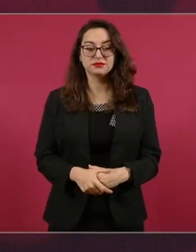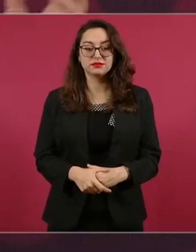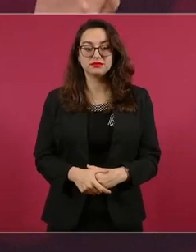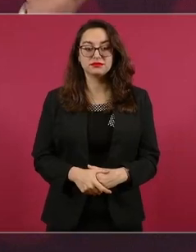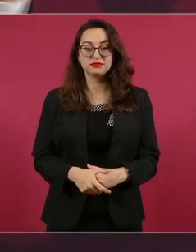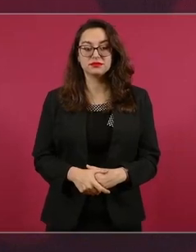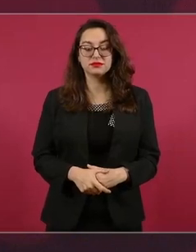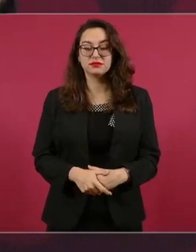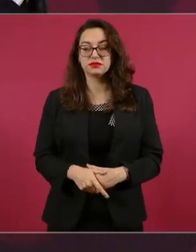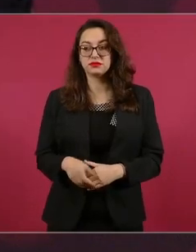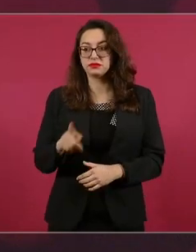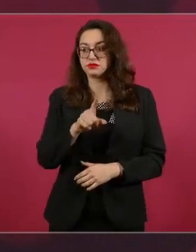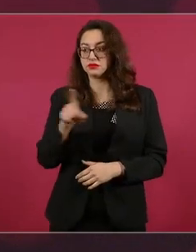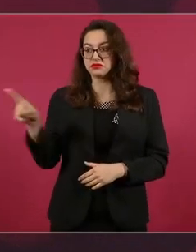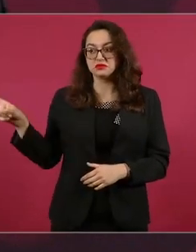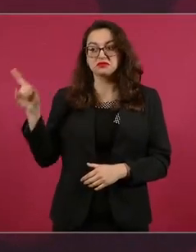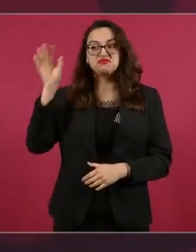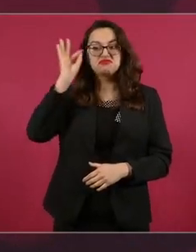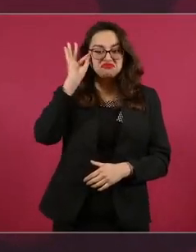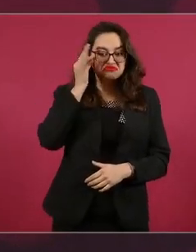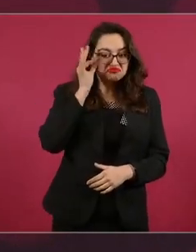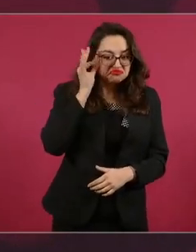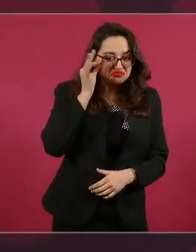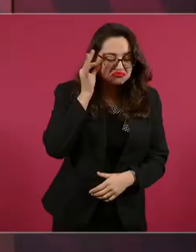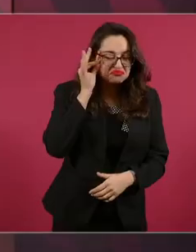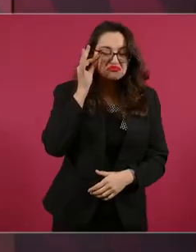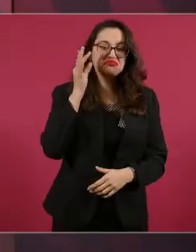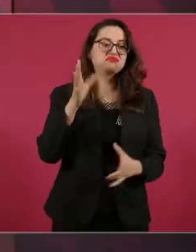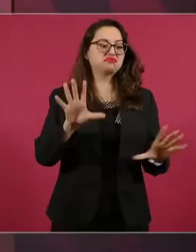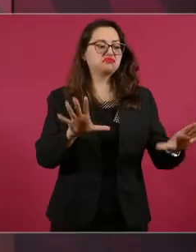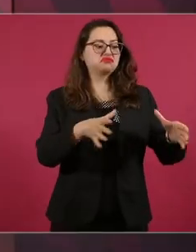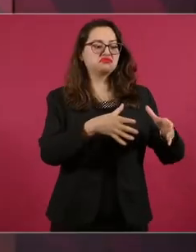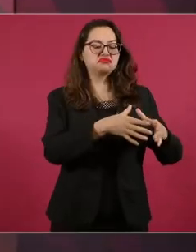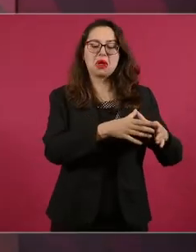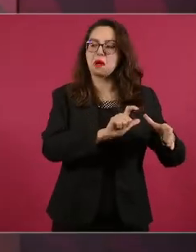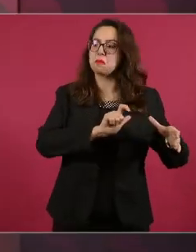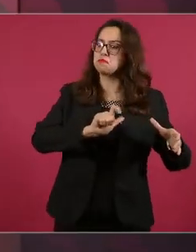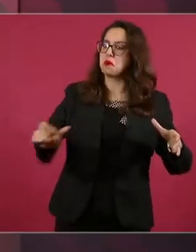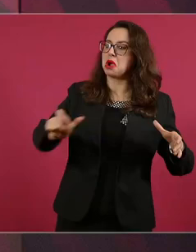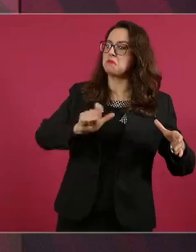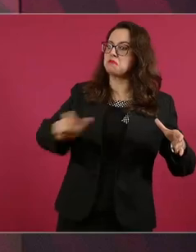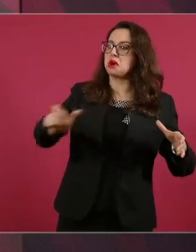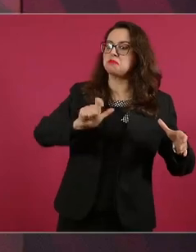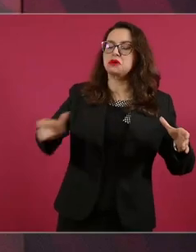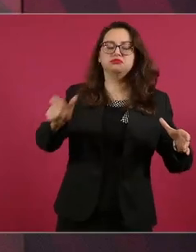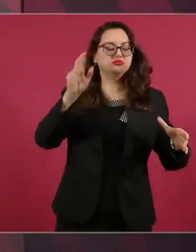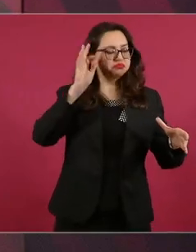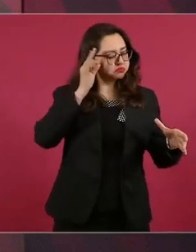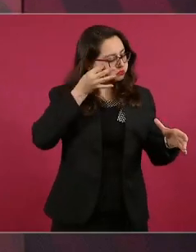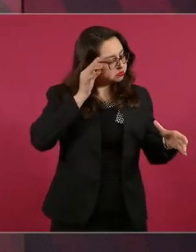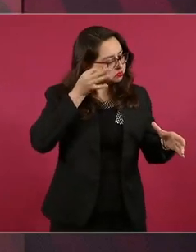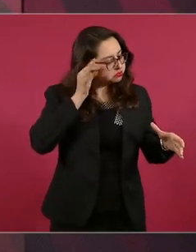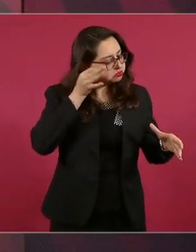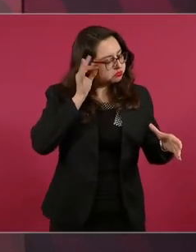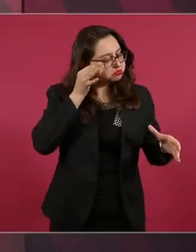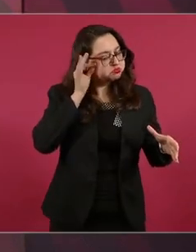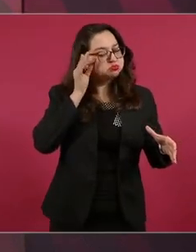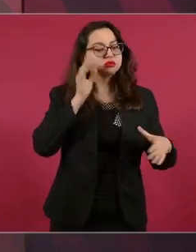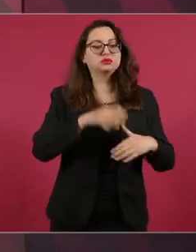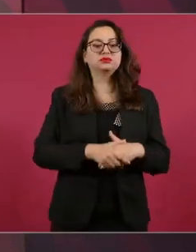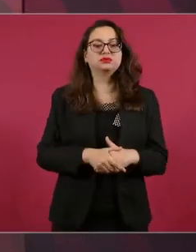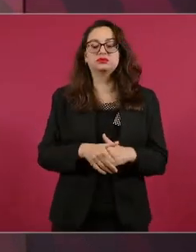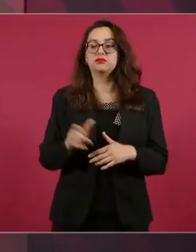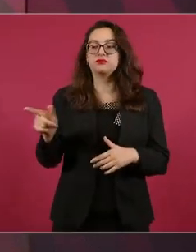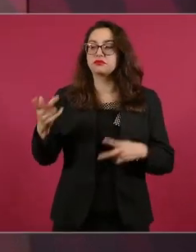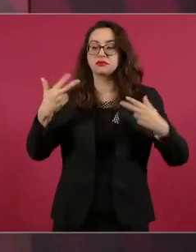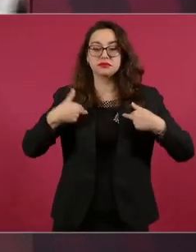Está al servicio de una minoría corrupta, son empleados de ellos, no